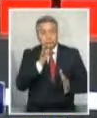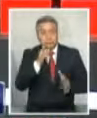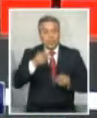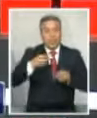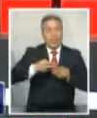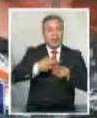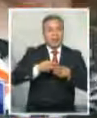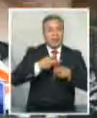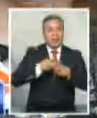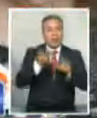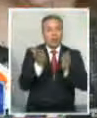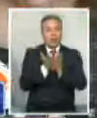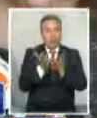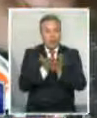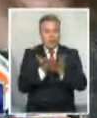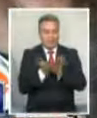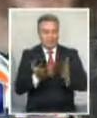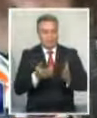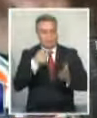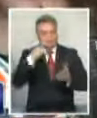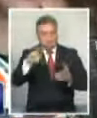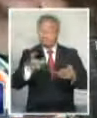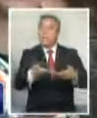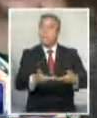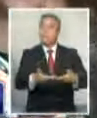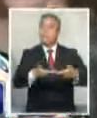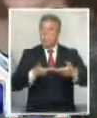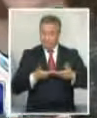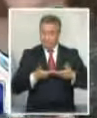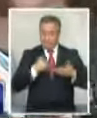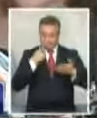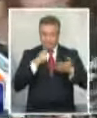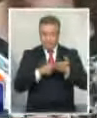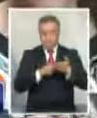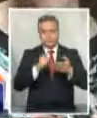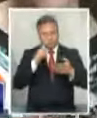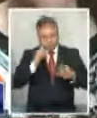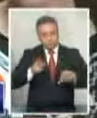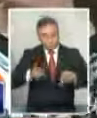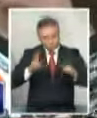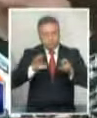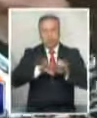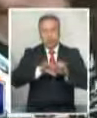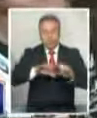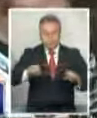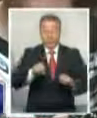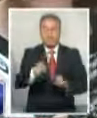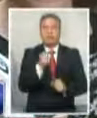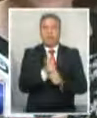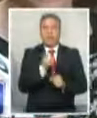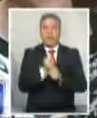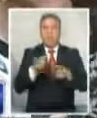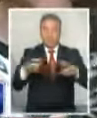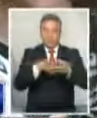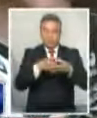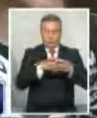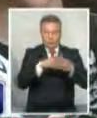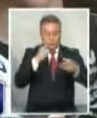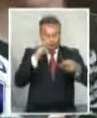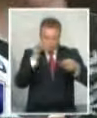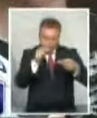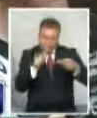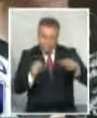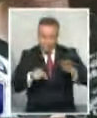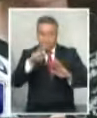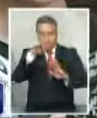colegios. Lo que ellos nos presentaron son disposiciones y compromiso a trabajar en conjunto, indicaciones al proyecto que